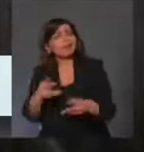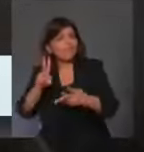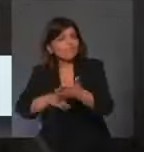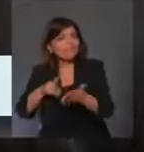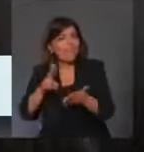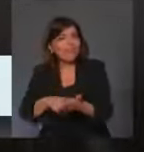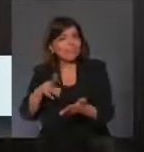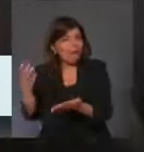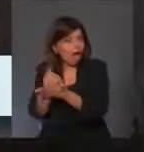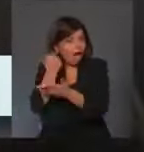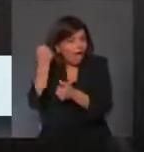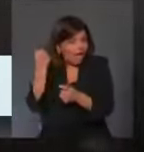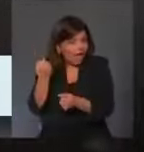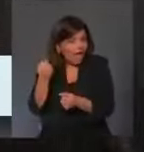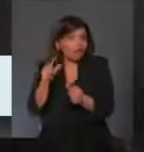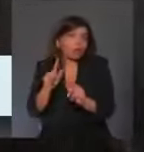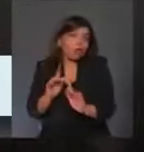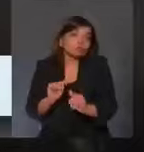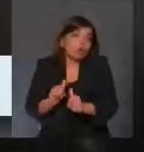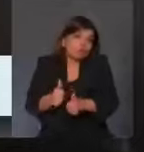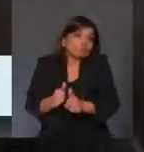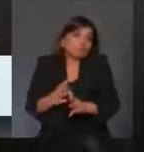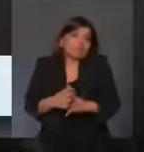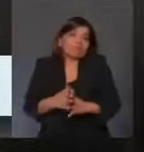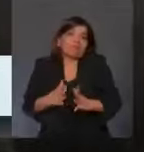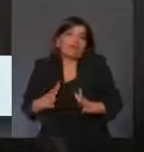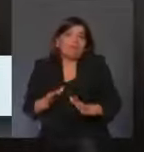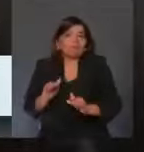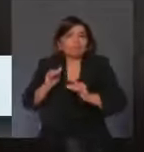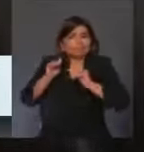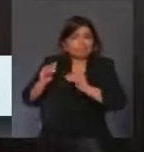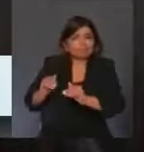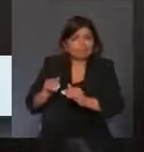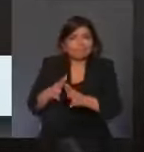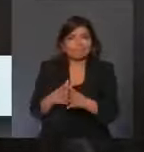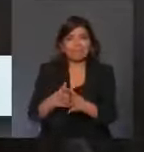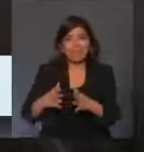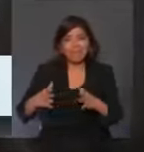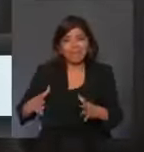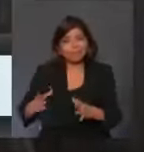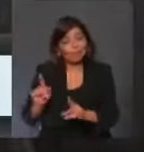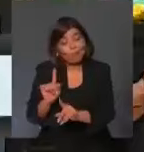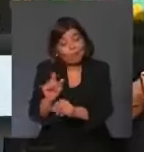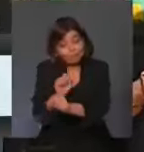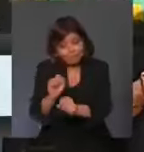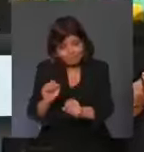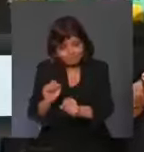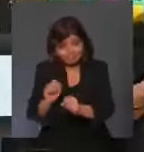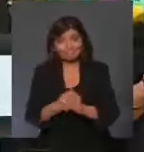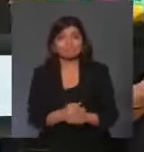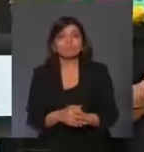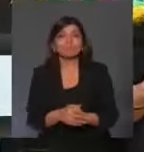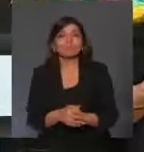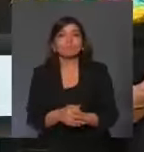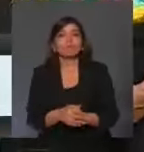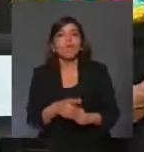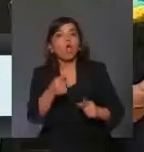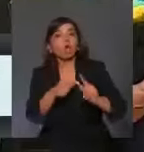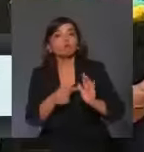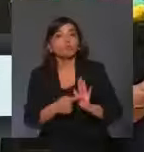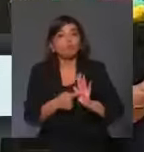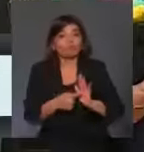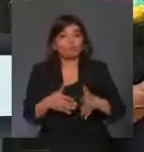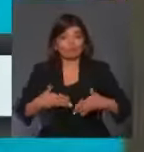podía ganar, ya es realmente darle mucho crédito a Pancho. Otros mostraron más entusiasmo